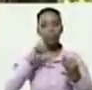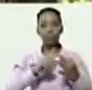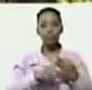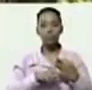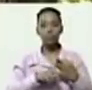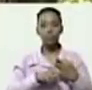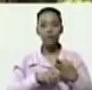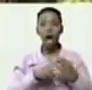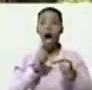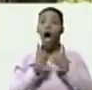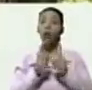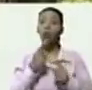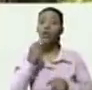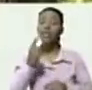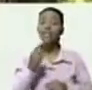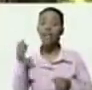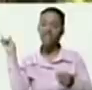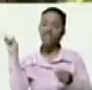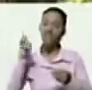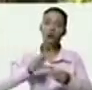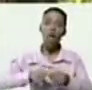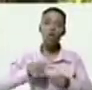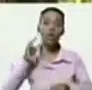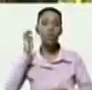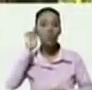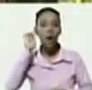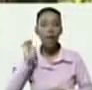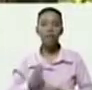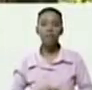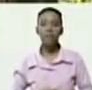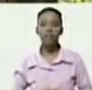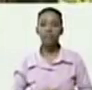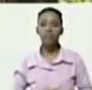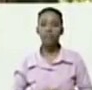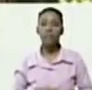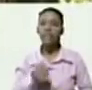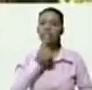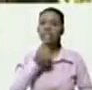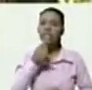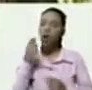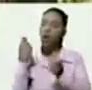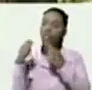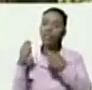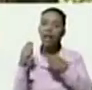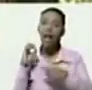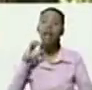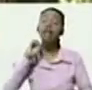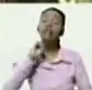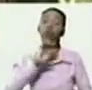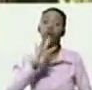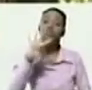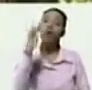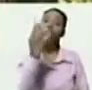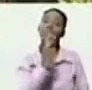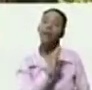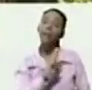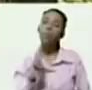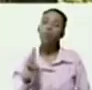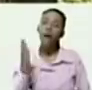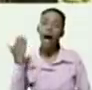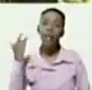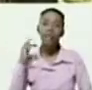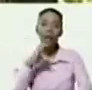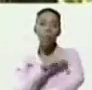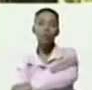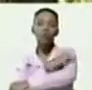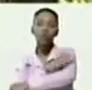Hasta algunos le decían un violador de mujeres. ¿Quién nos los vendía? La historia de la Cuarta República, la oligarquía.